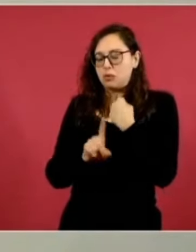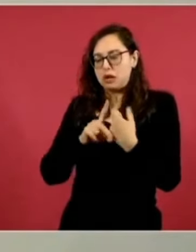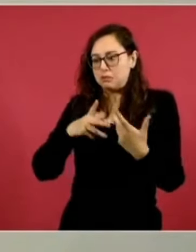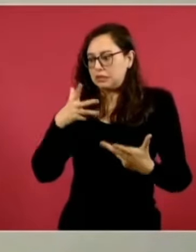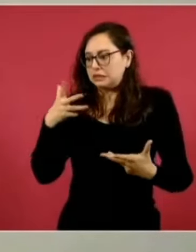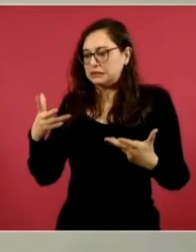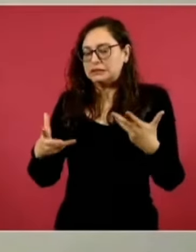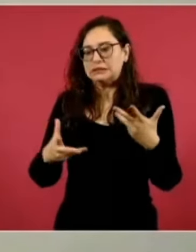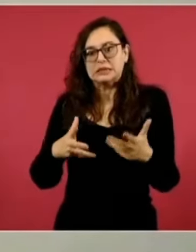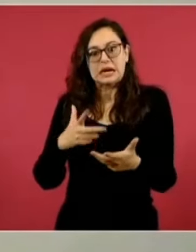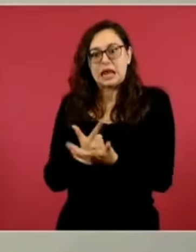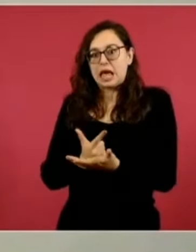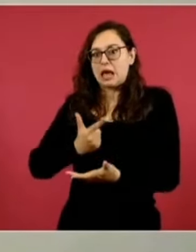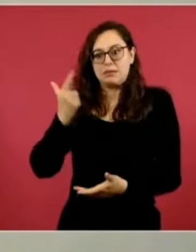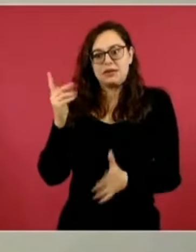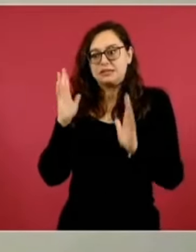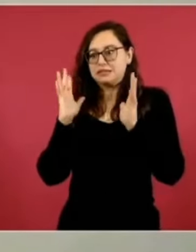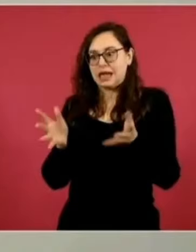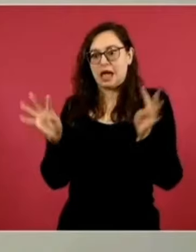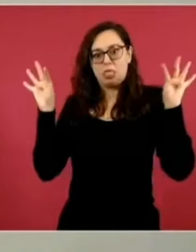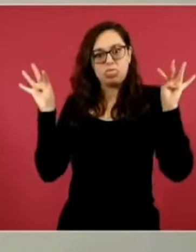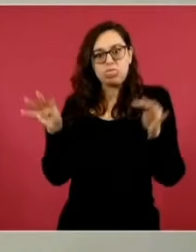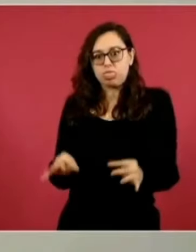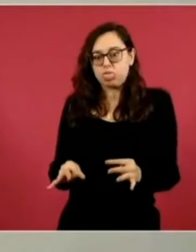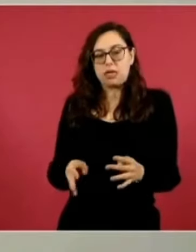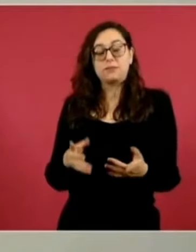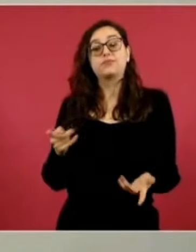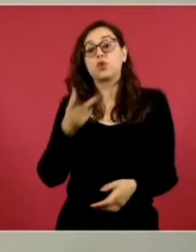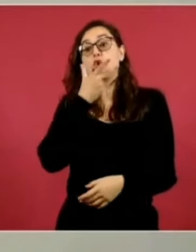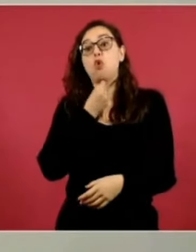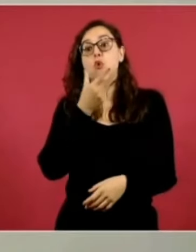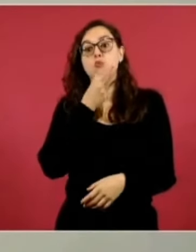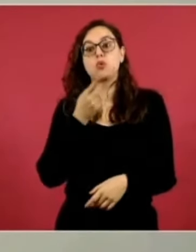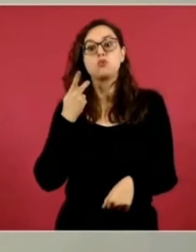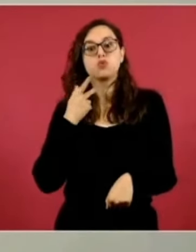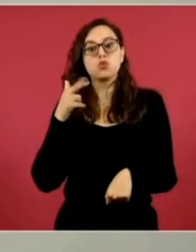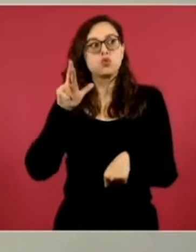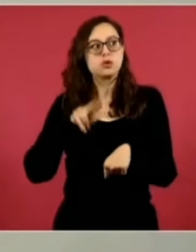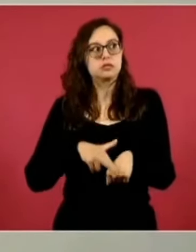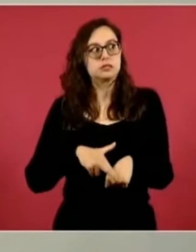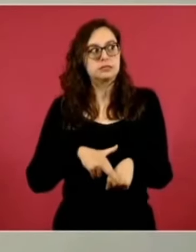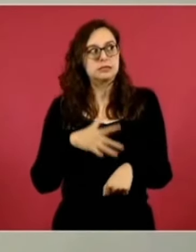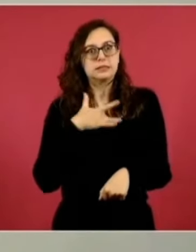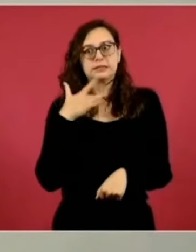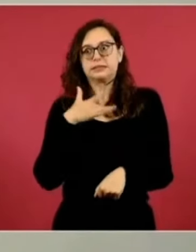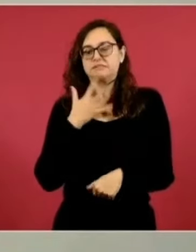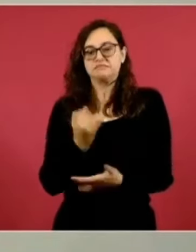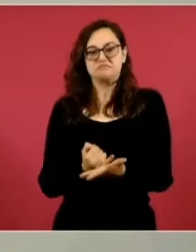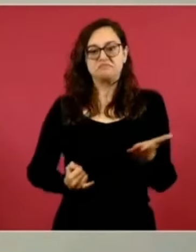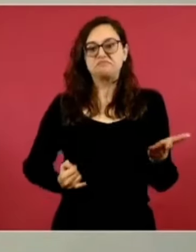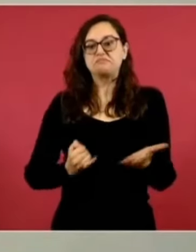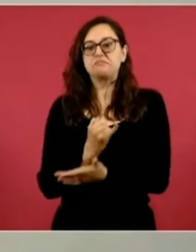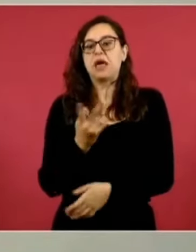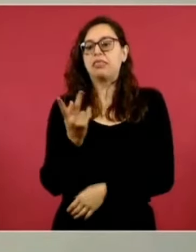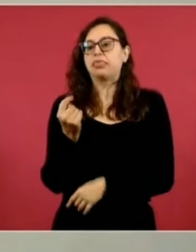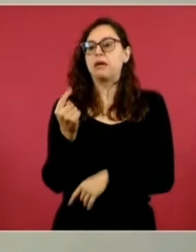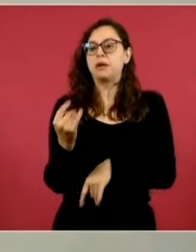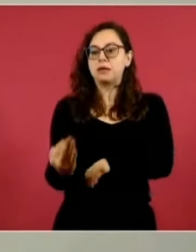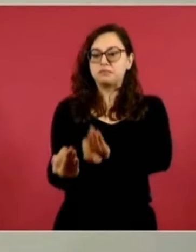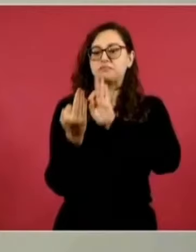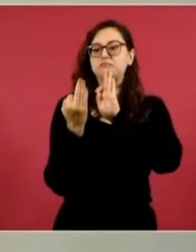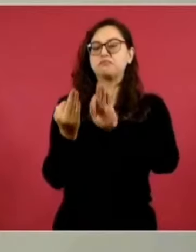General de la República, Jesús M., se presentó ante los medios y señaló lo siguiente: